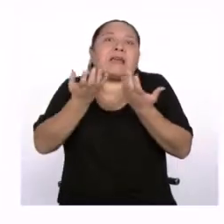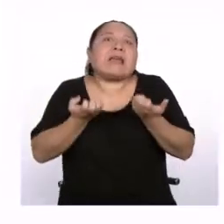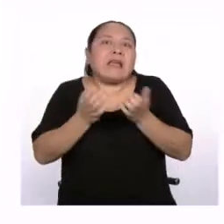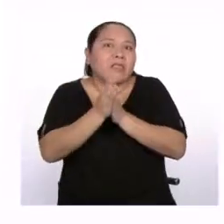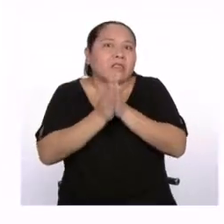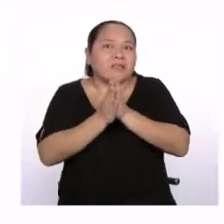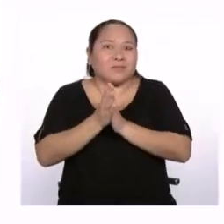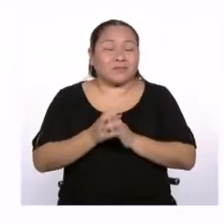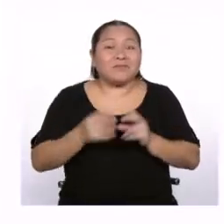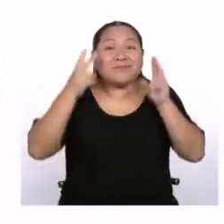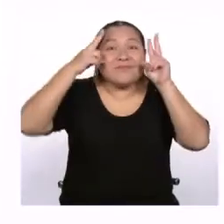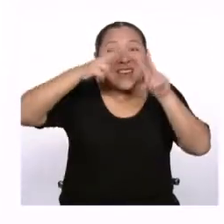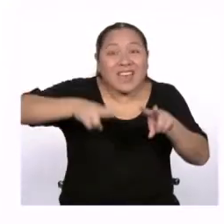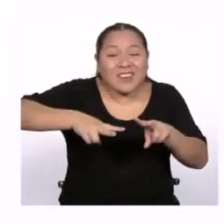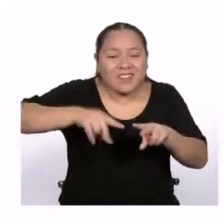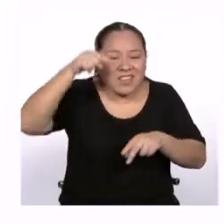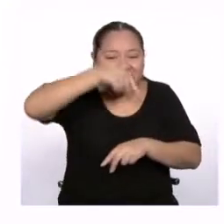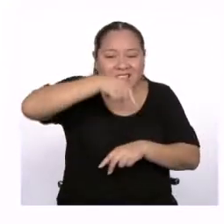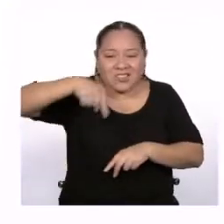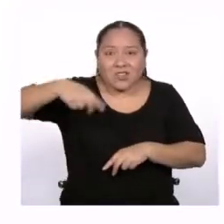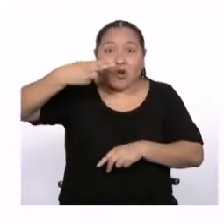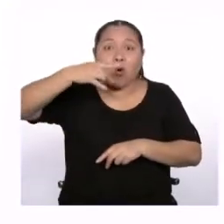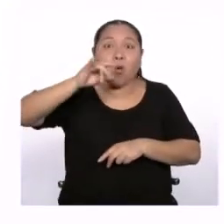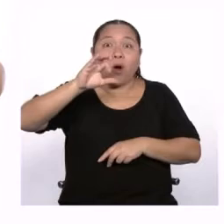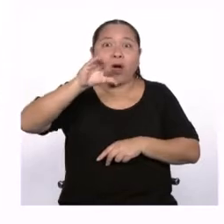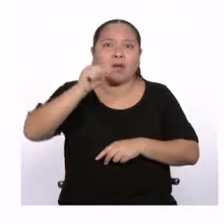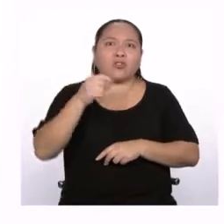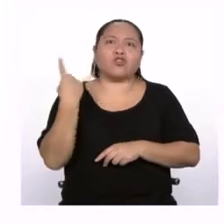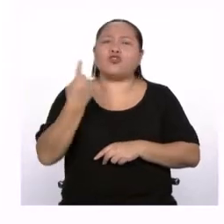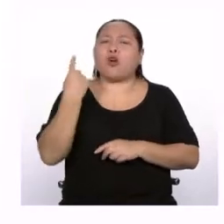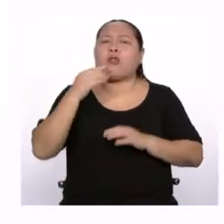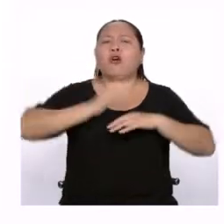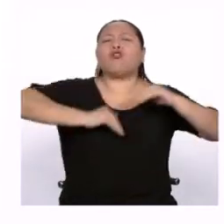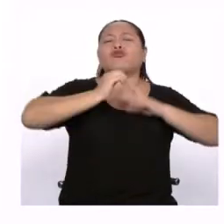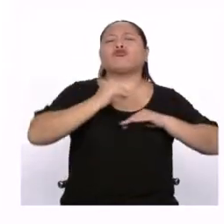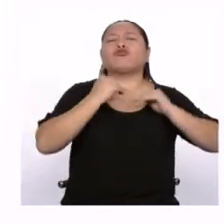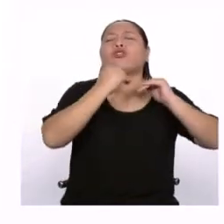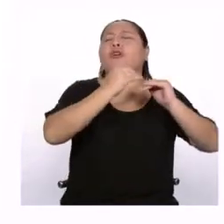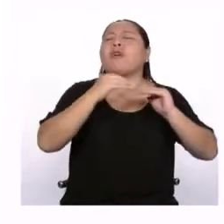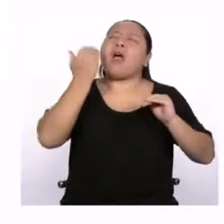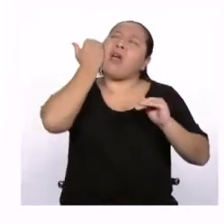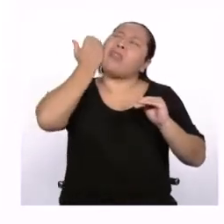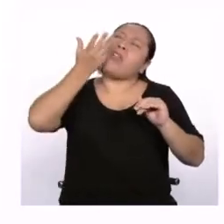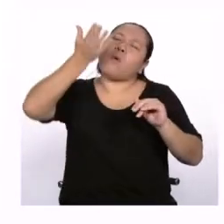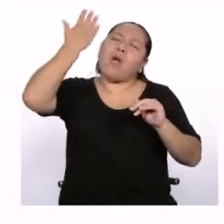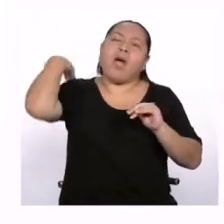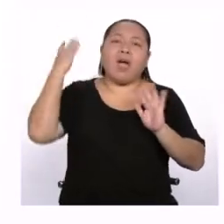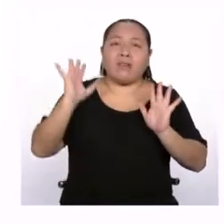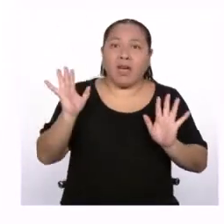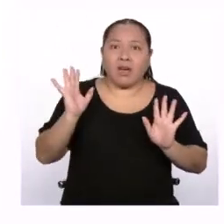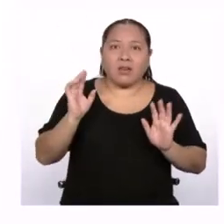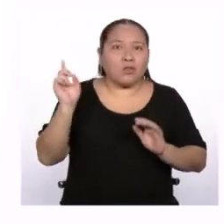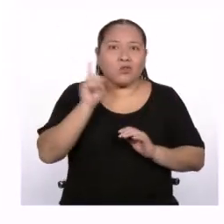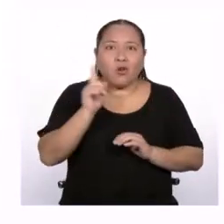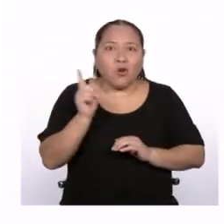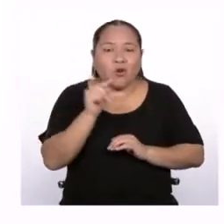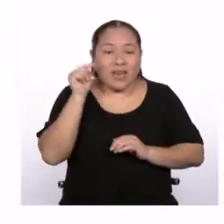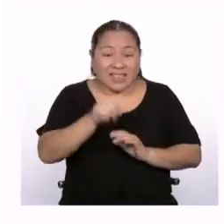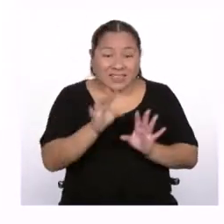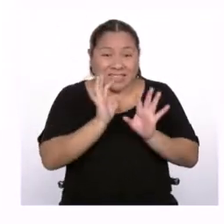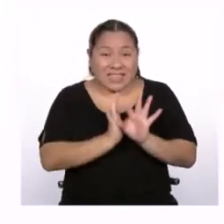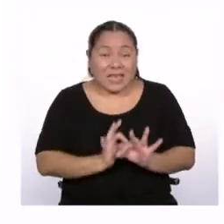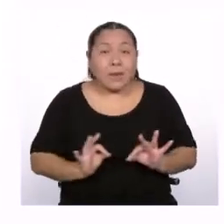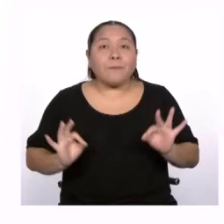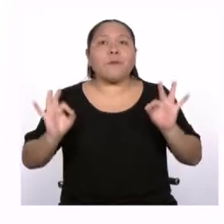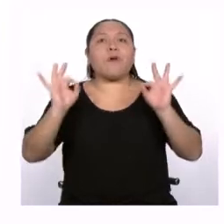¿Vieron, chicos y chicas? Las huacas no son solamente restos de aquello que existió en el pasado. Su sentido e